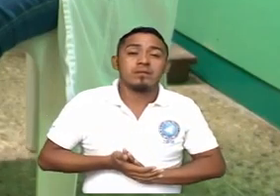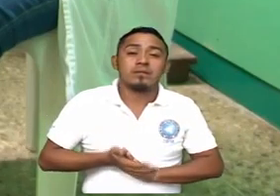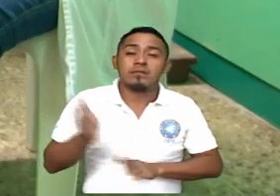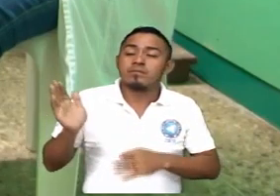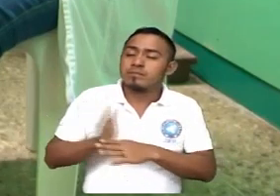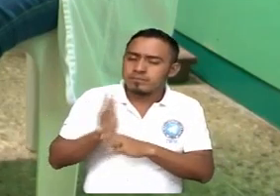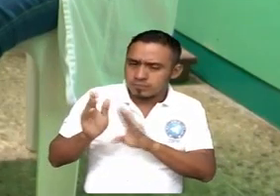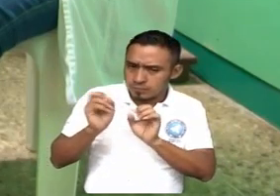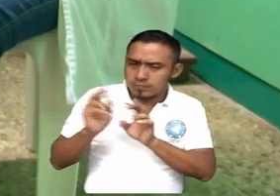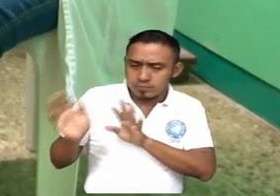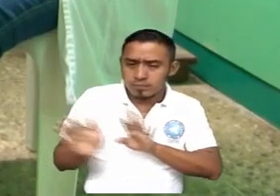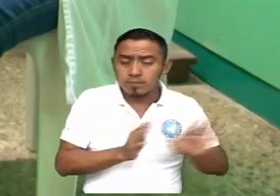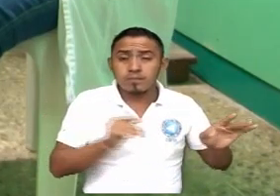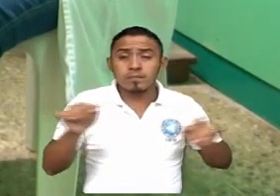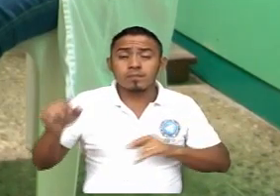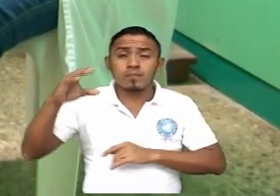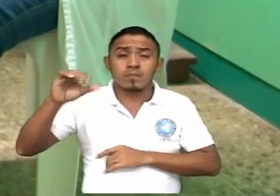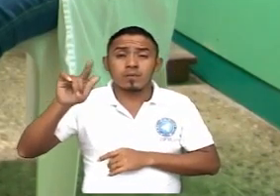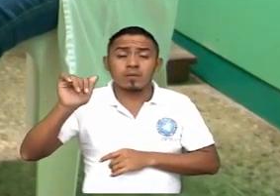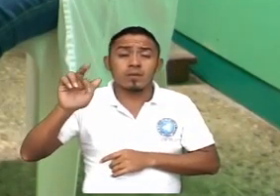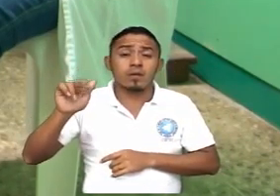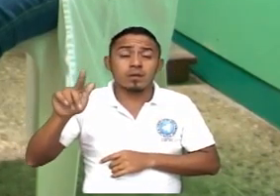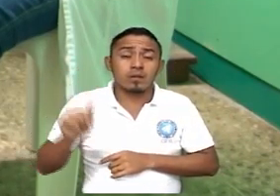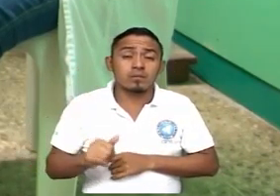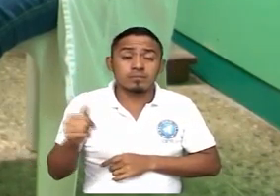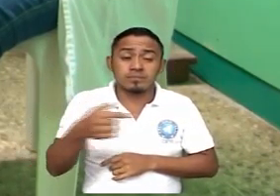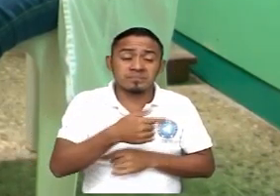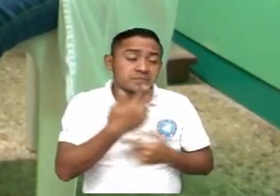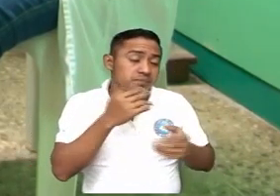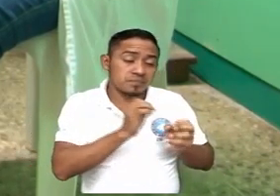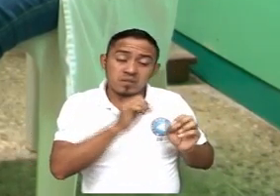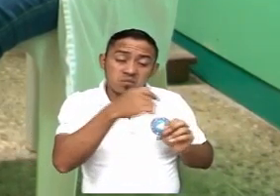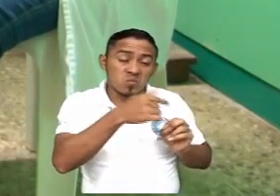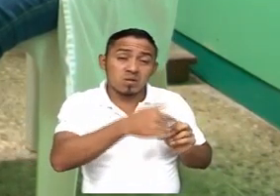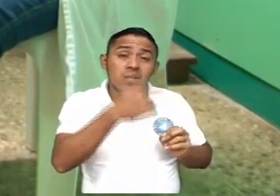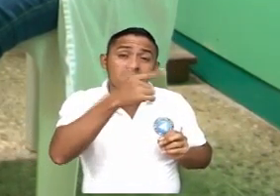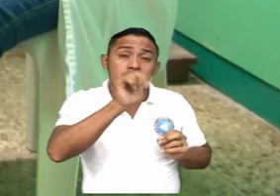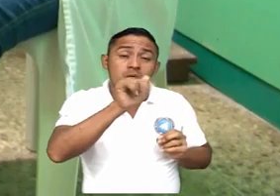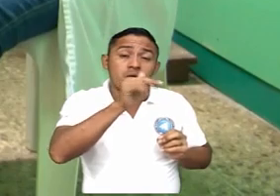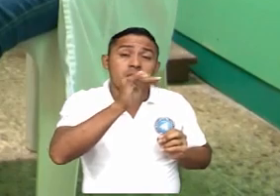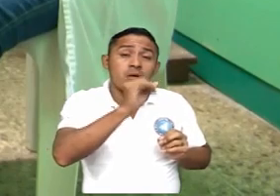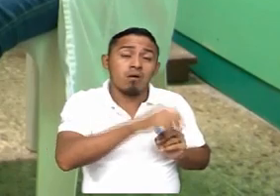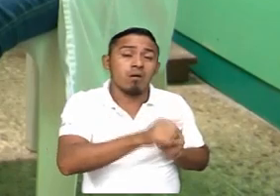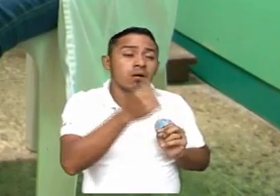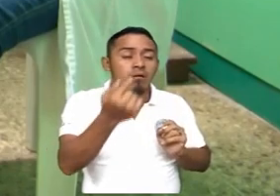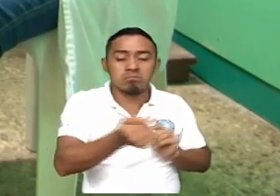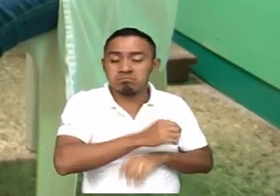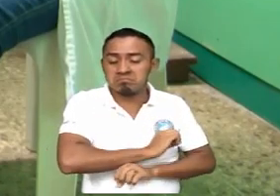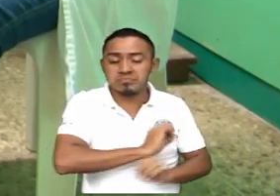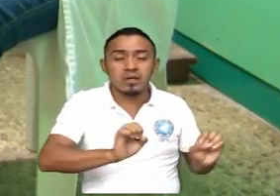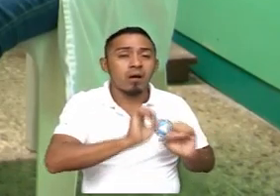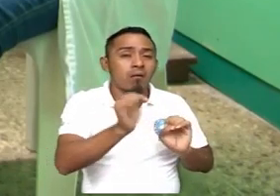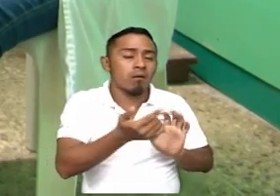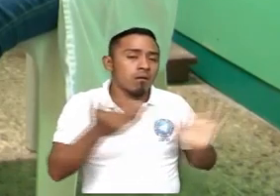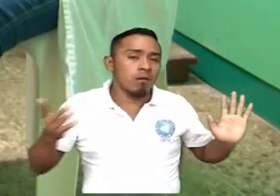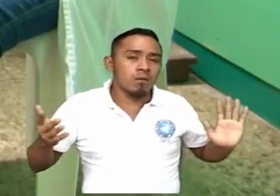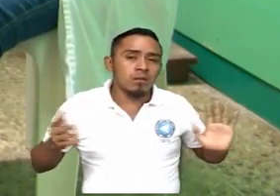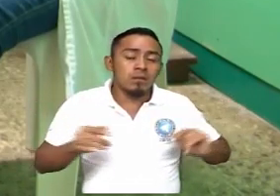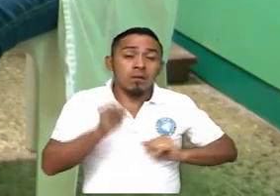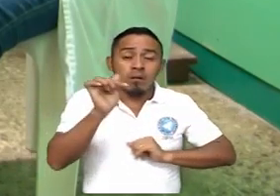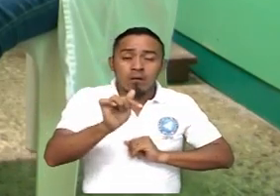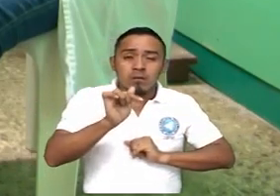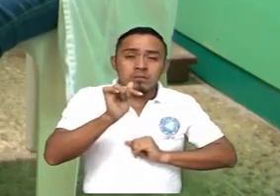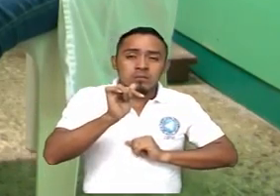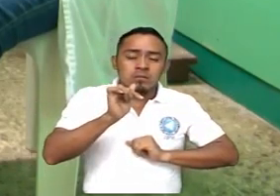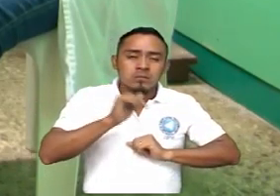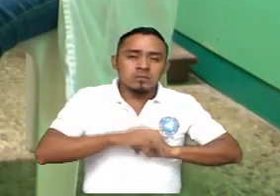catarata, este no se puede hacer casi nada. Exactamente, solo es tratar de no dañar, de